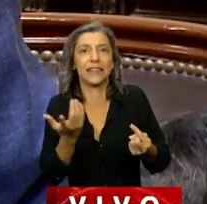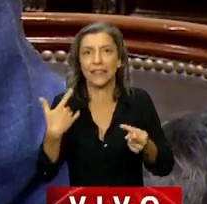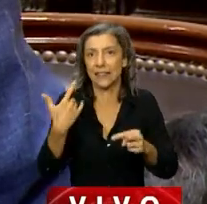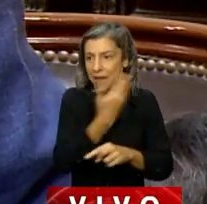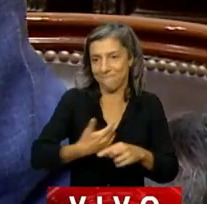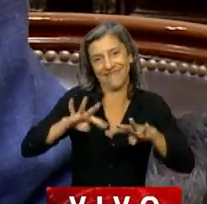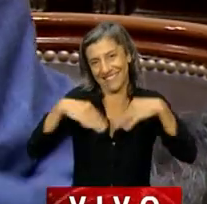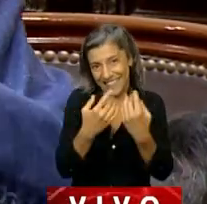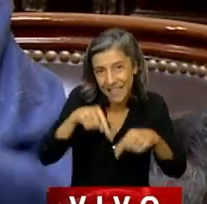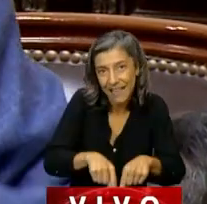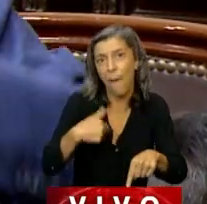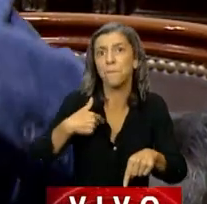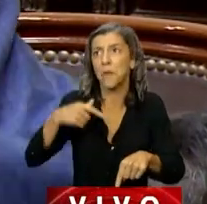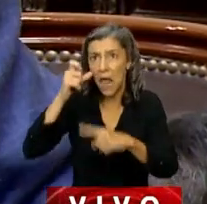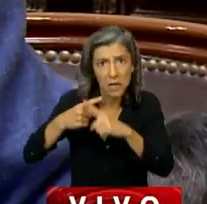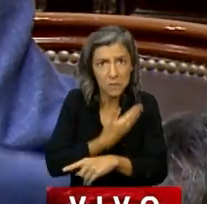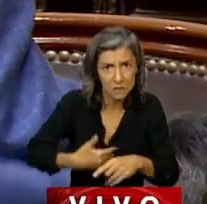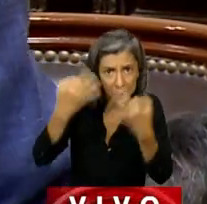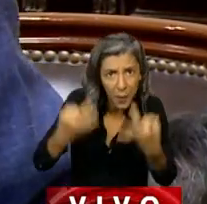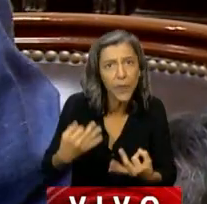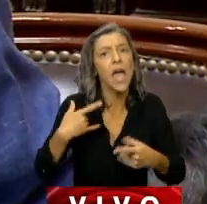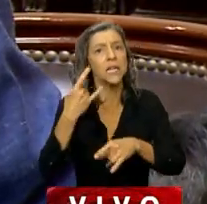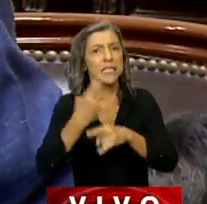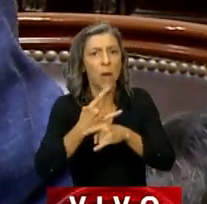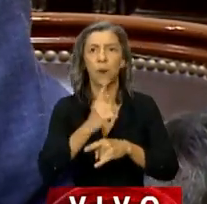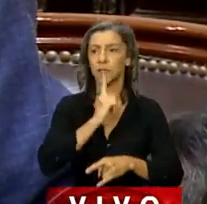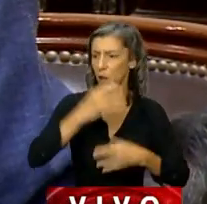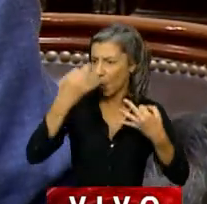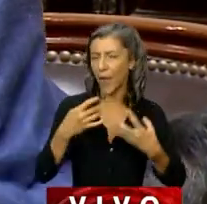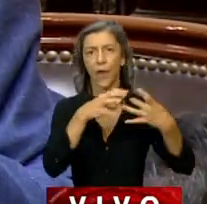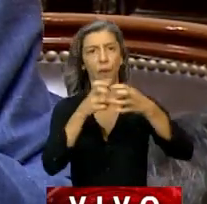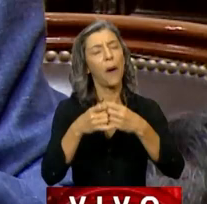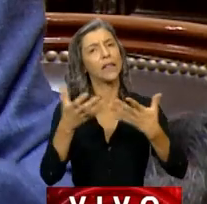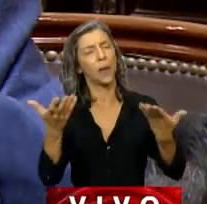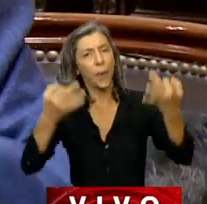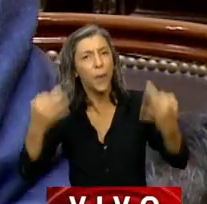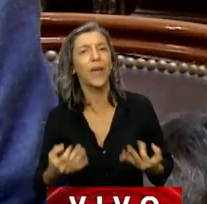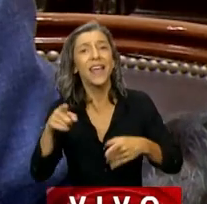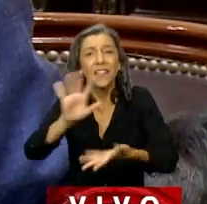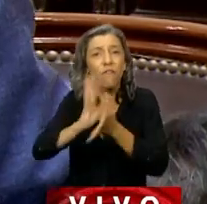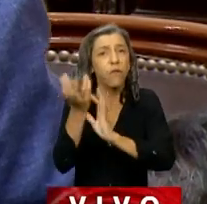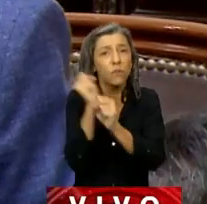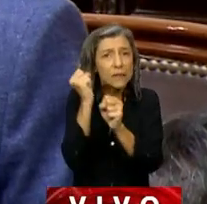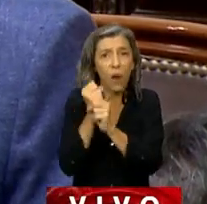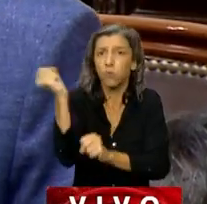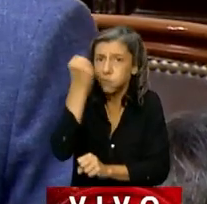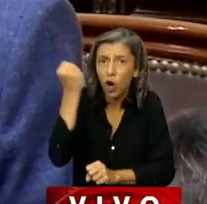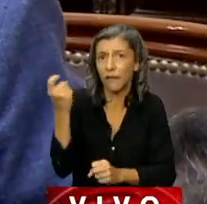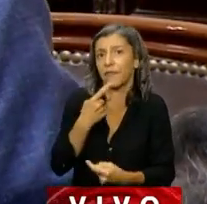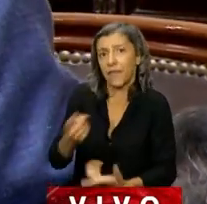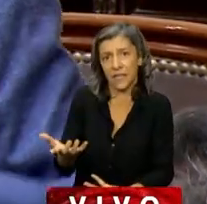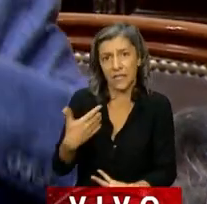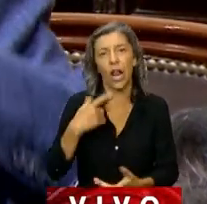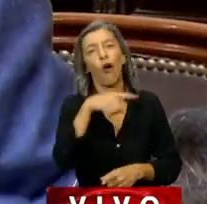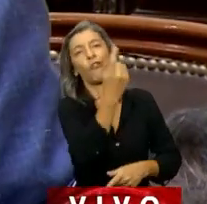logrado llevar esta Cámara adelante con debate, con discusión y con seriedad. Creo yo, señor Presidente, que esas cosas no deben ser dejadas de lado por algún